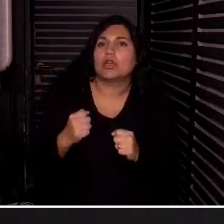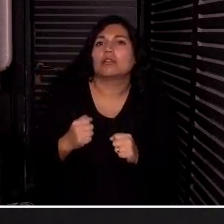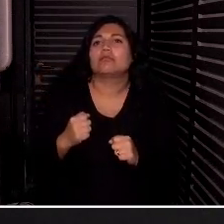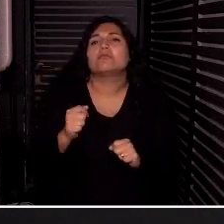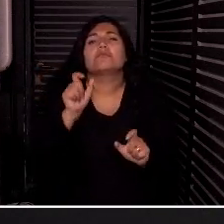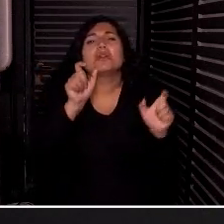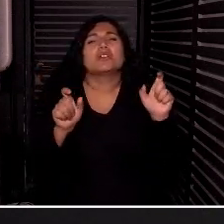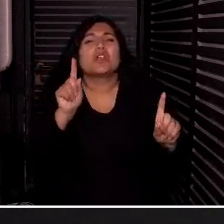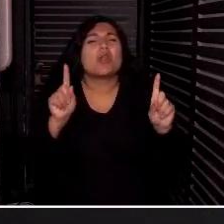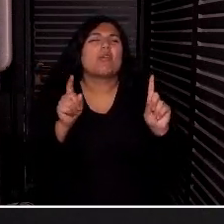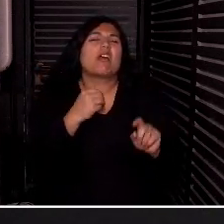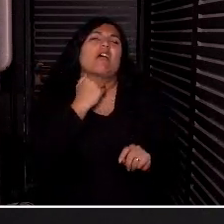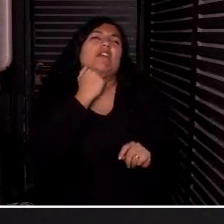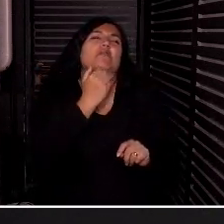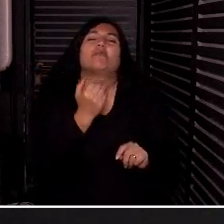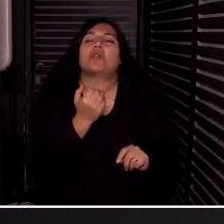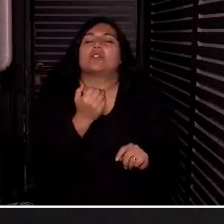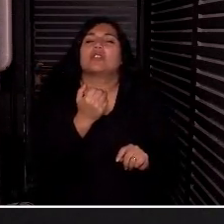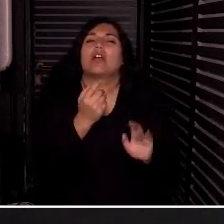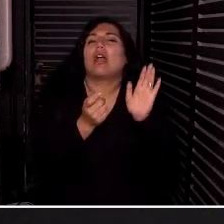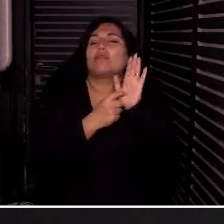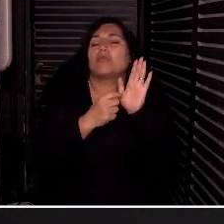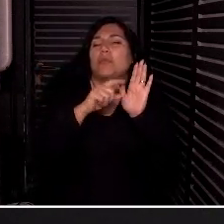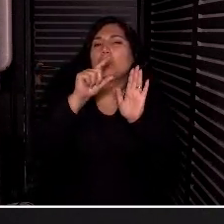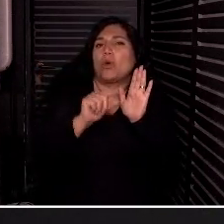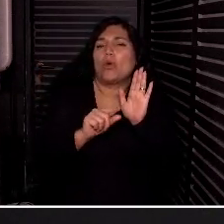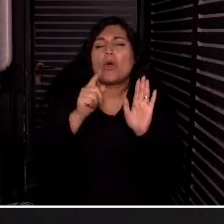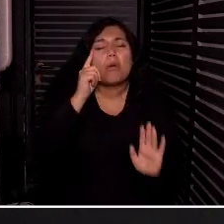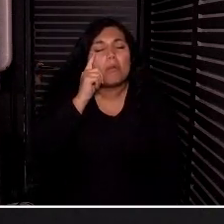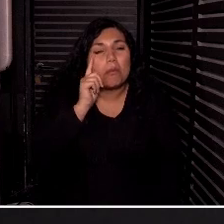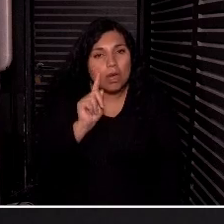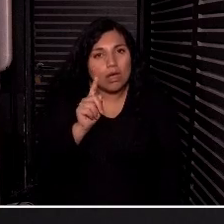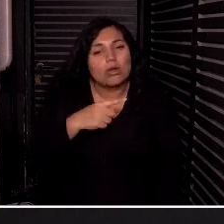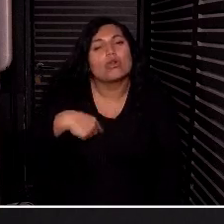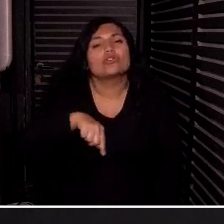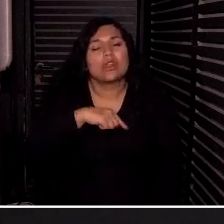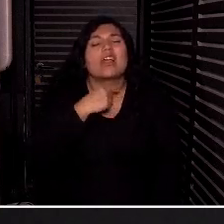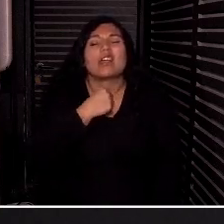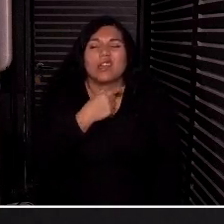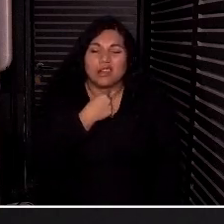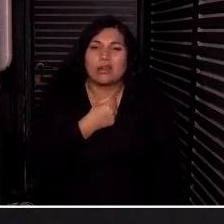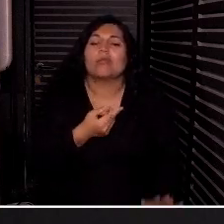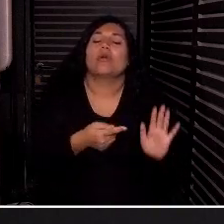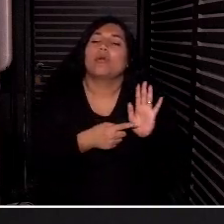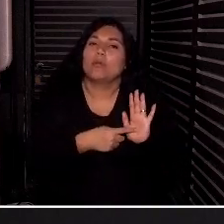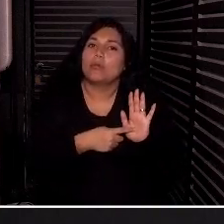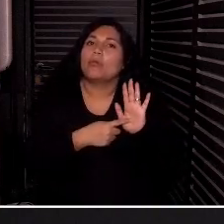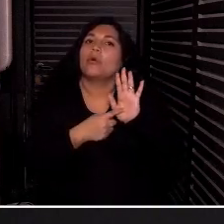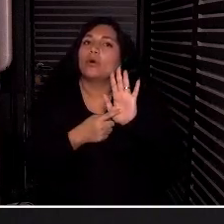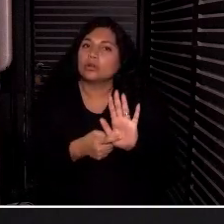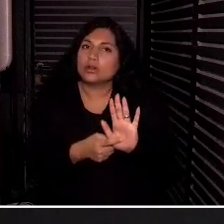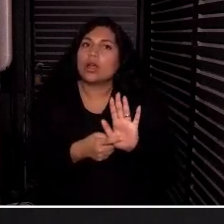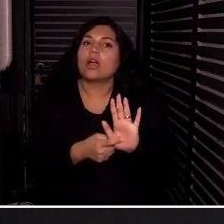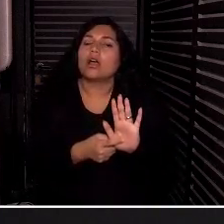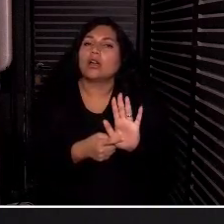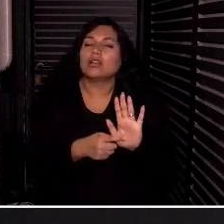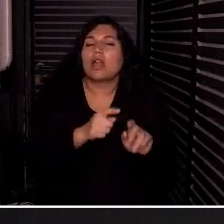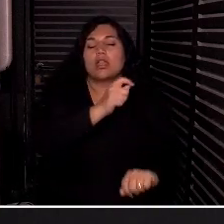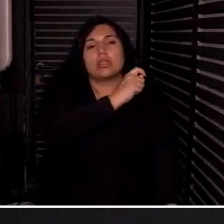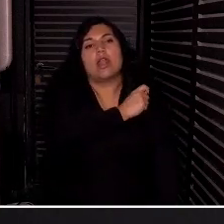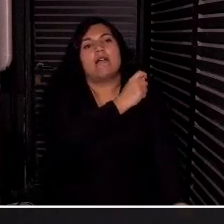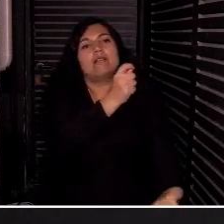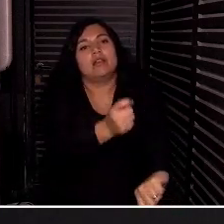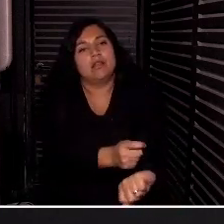le importa lo que pasa en dalca está bien no eh pero nosotros queremos llevar eh a la señal transversal